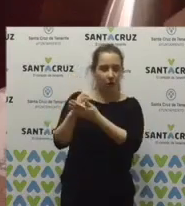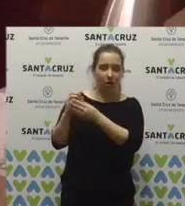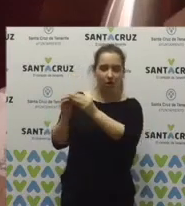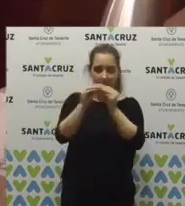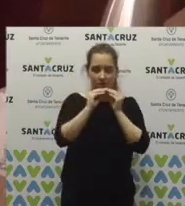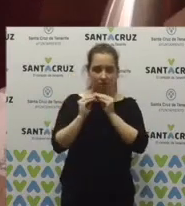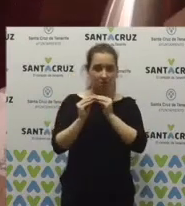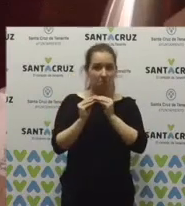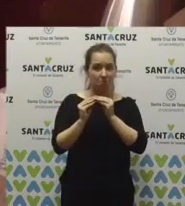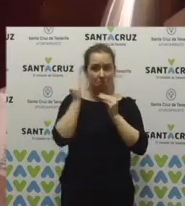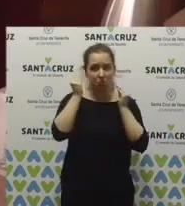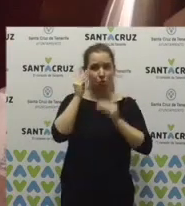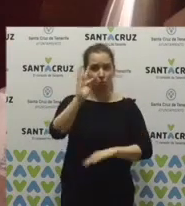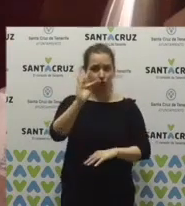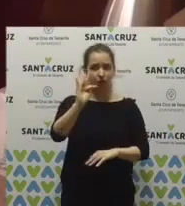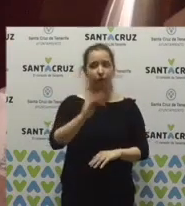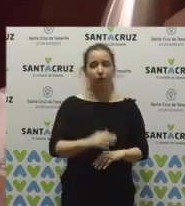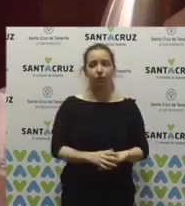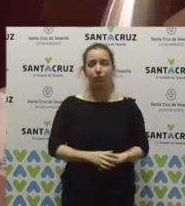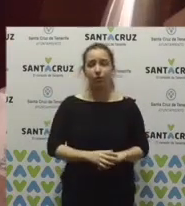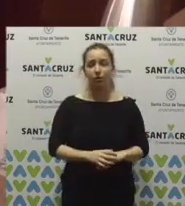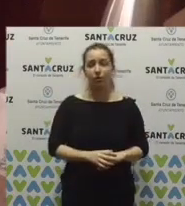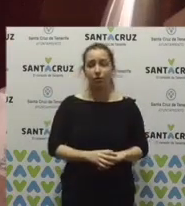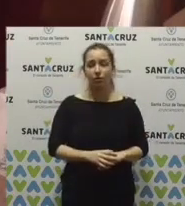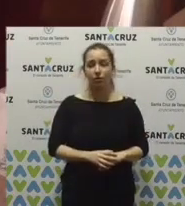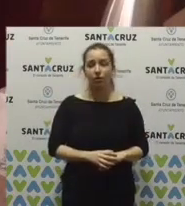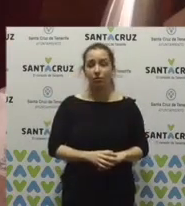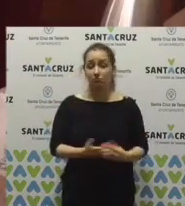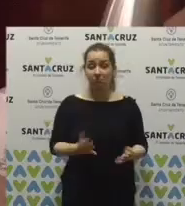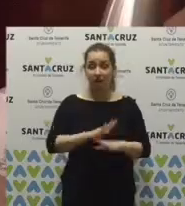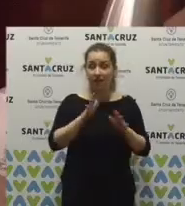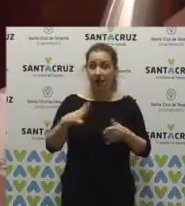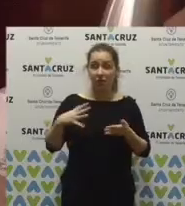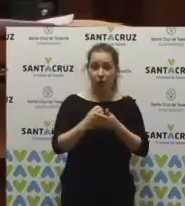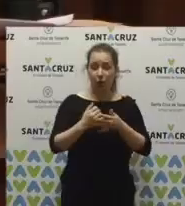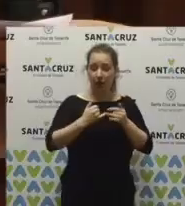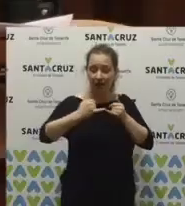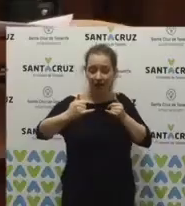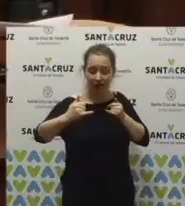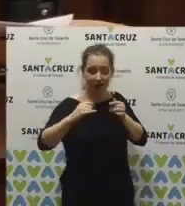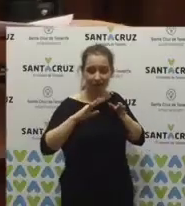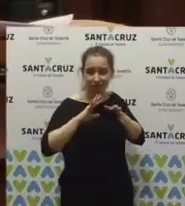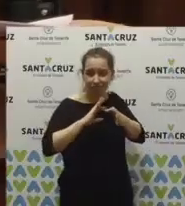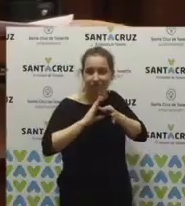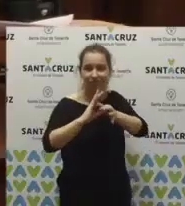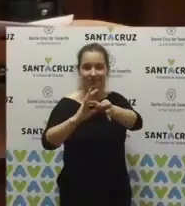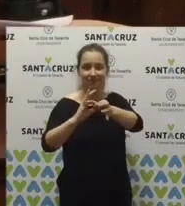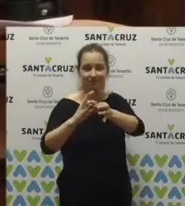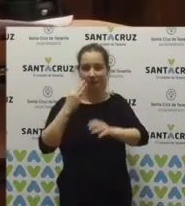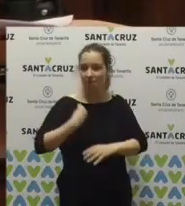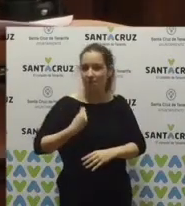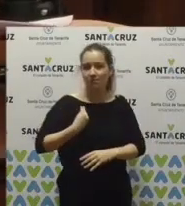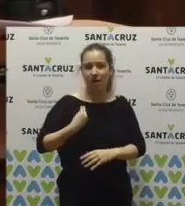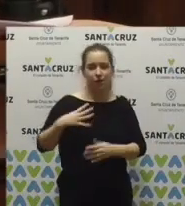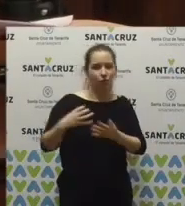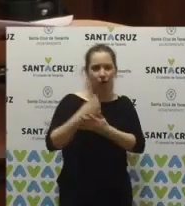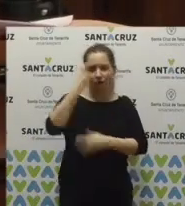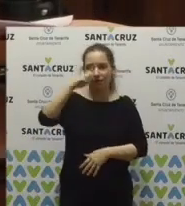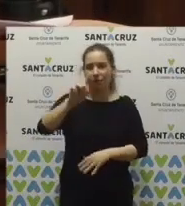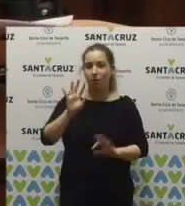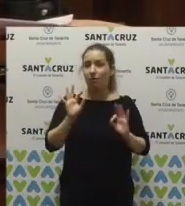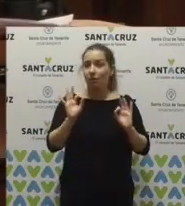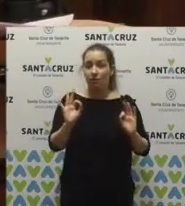positivo desde luego estamos todos en la misma línea y somos todos conscientes